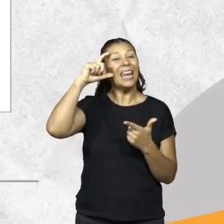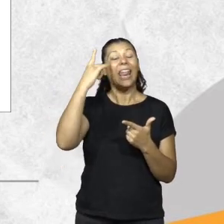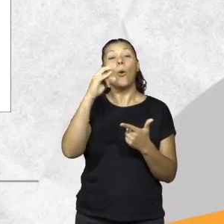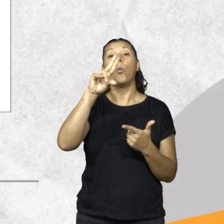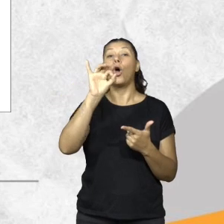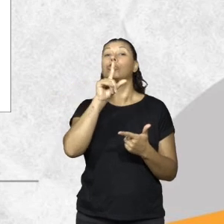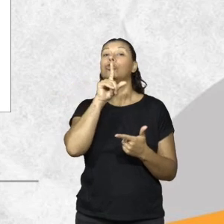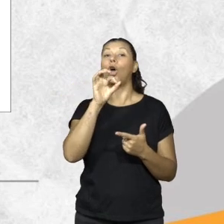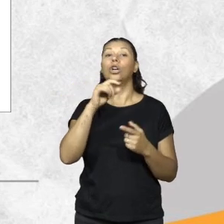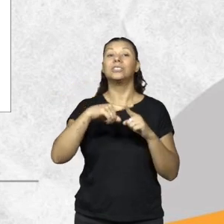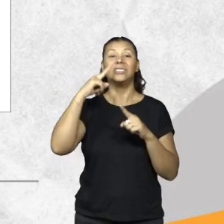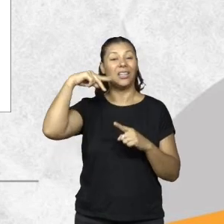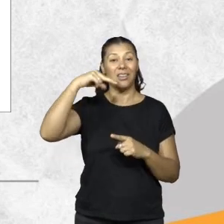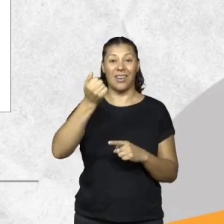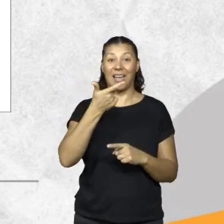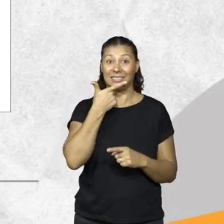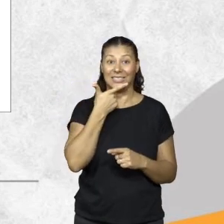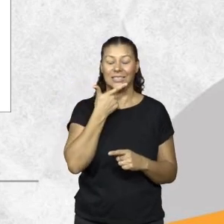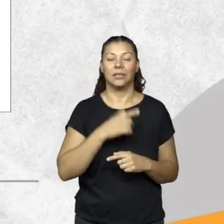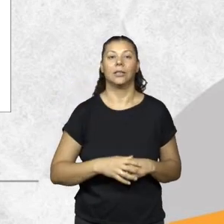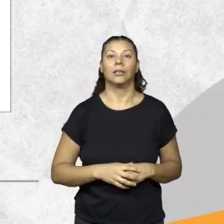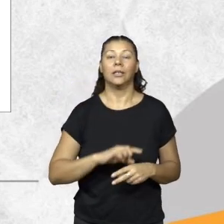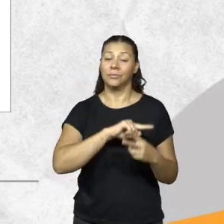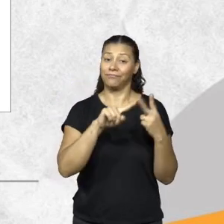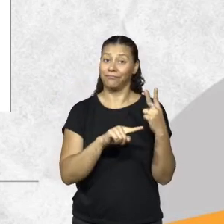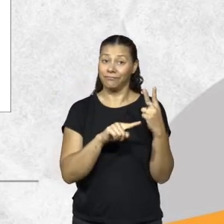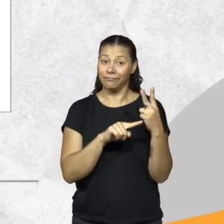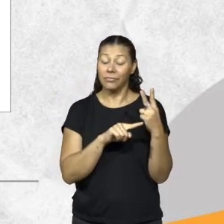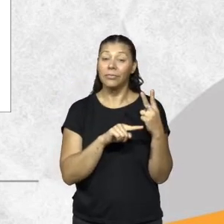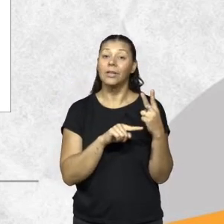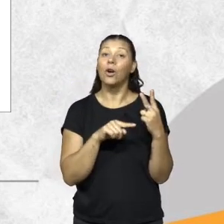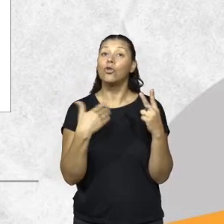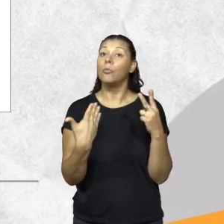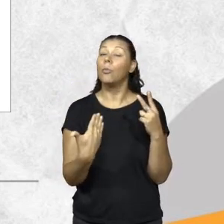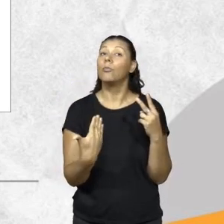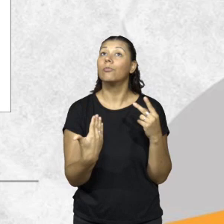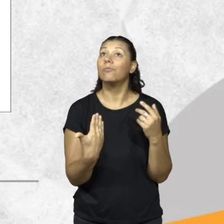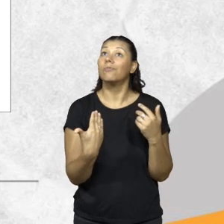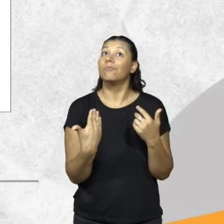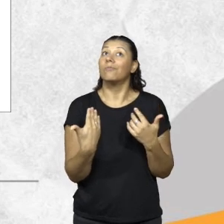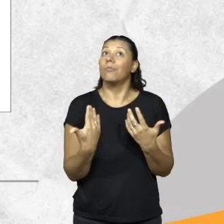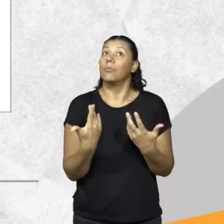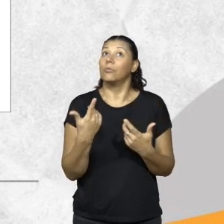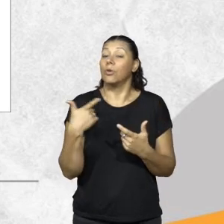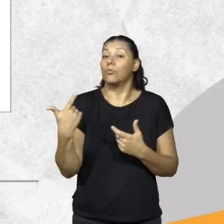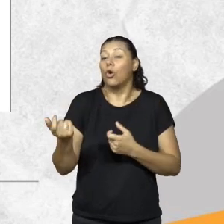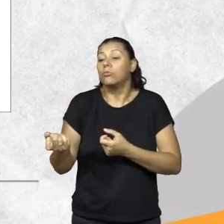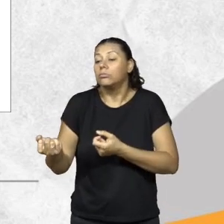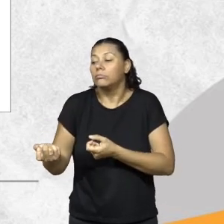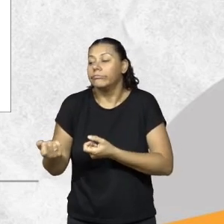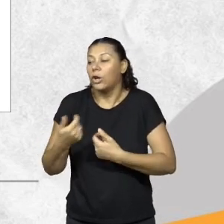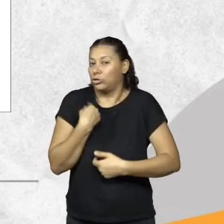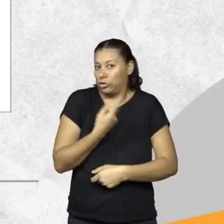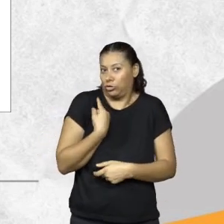¿Cómo podemos estar expuestas o expuestos a esta intoxicación? Es una